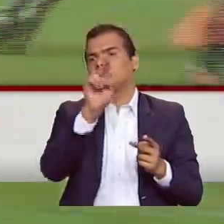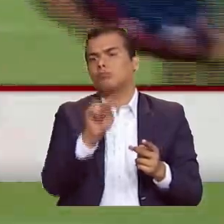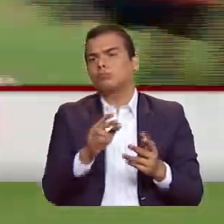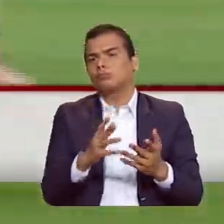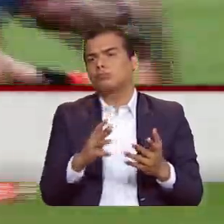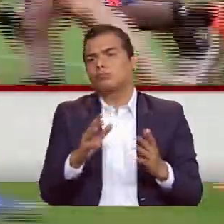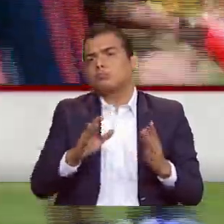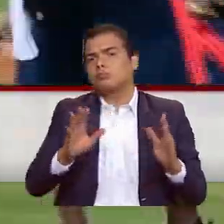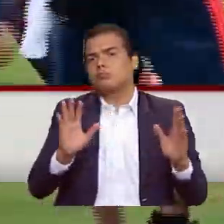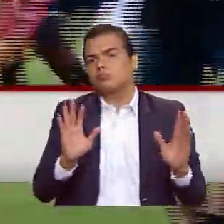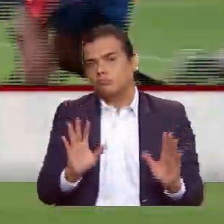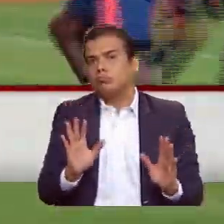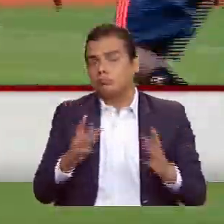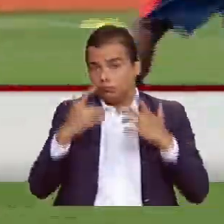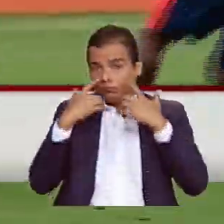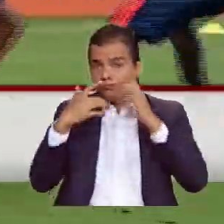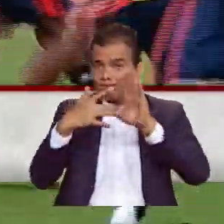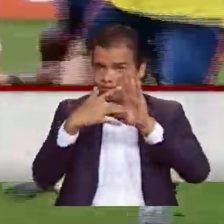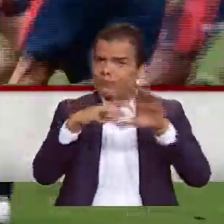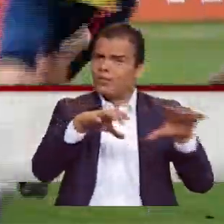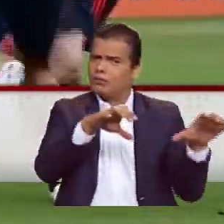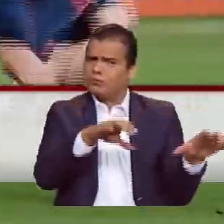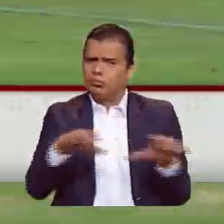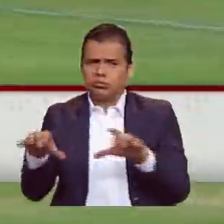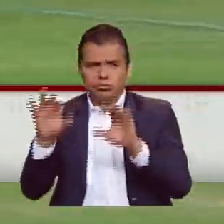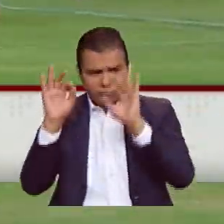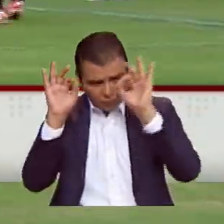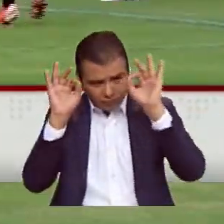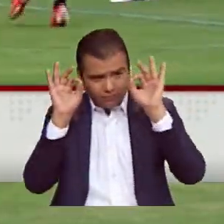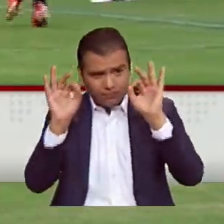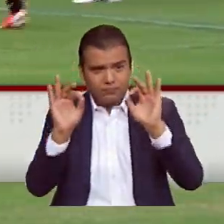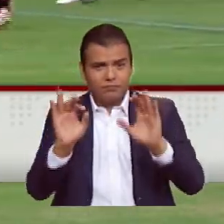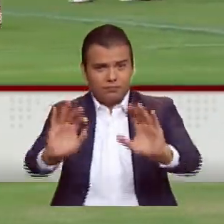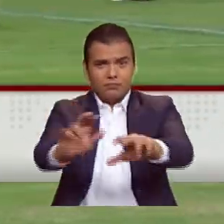tiveren la oportunidad de brillar en la cancha en sus clubes,